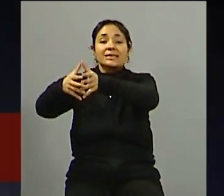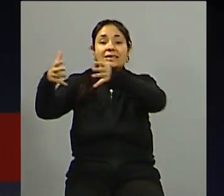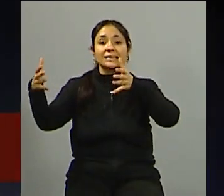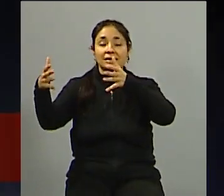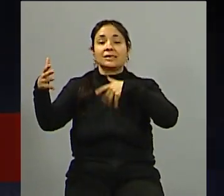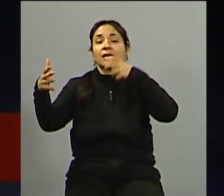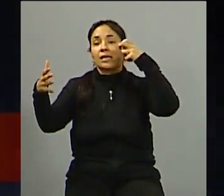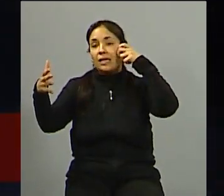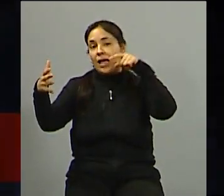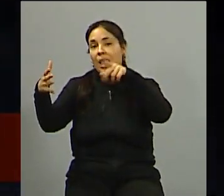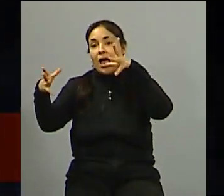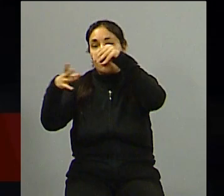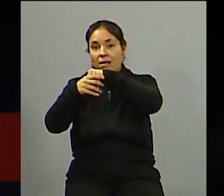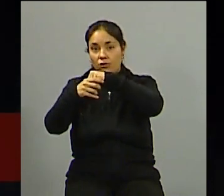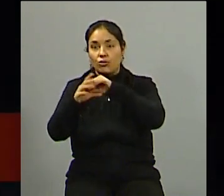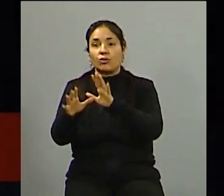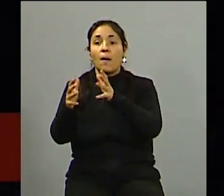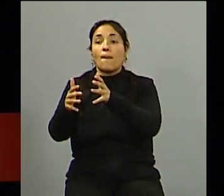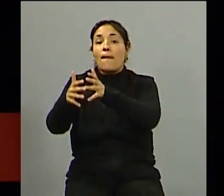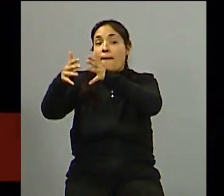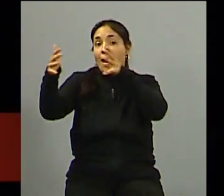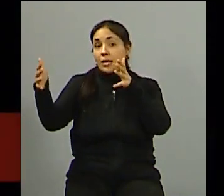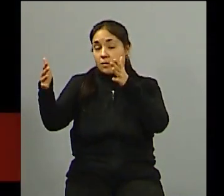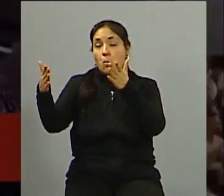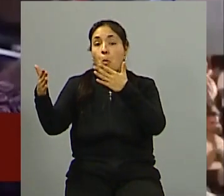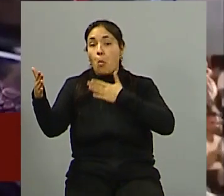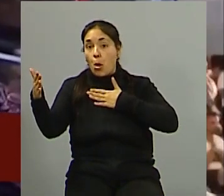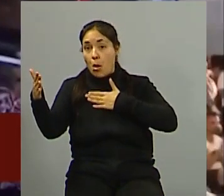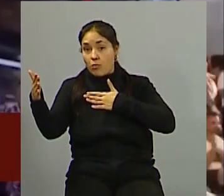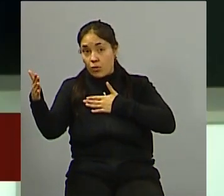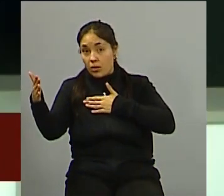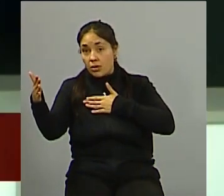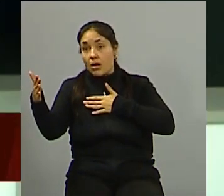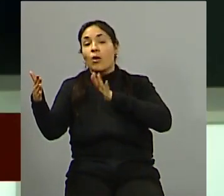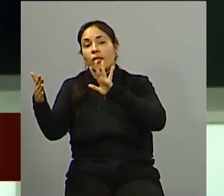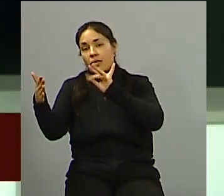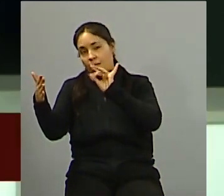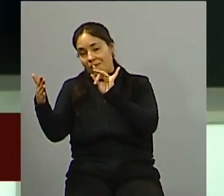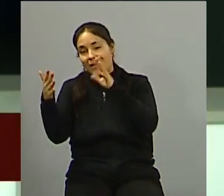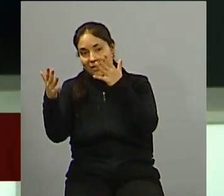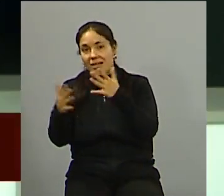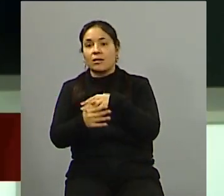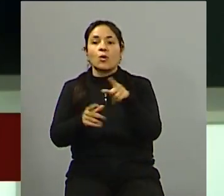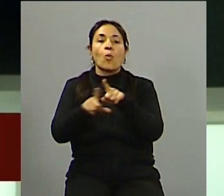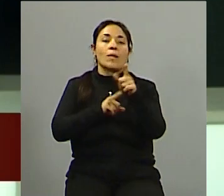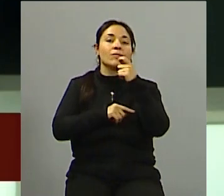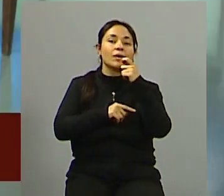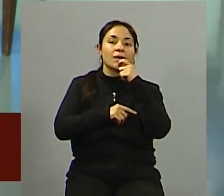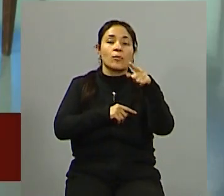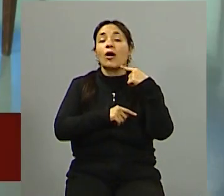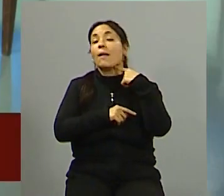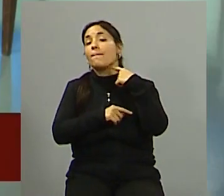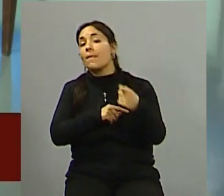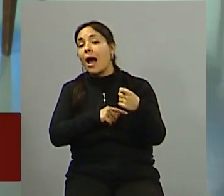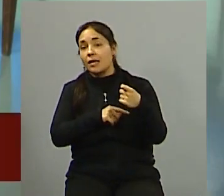Parlamento. Sí. Mayoría que puede ser propia, difícilmente, que en realidad tanto en el Reino Unido como en España,